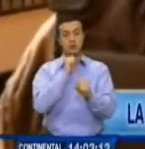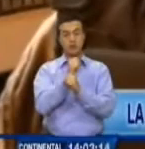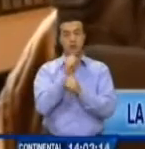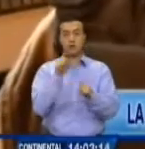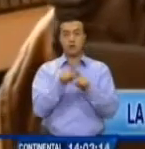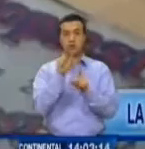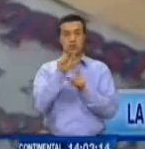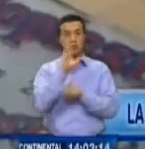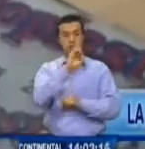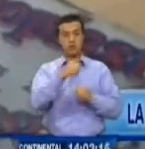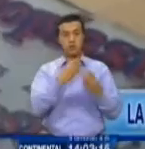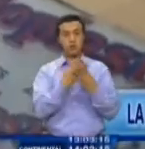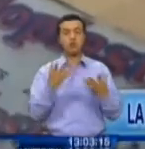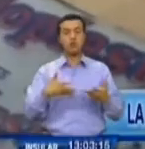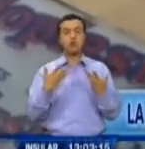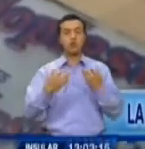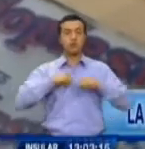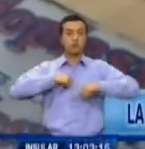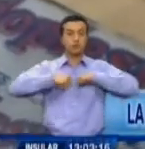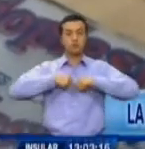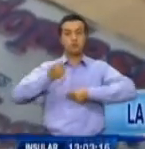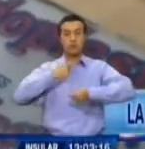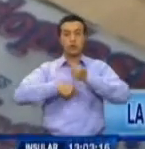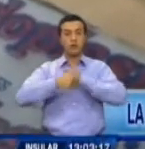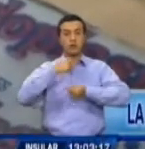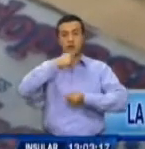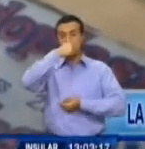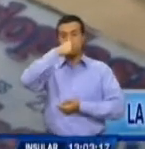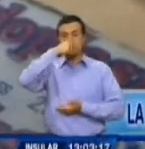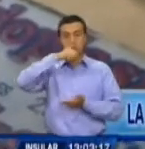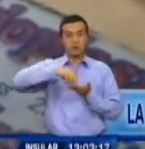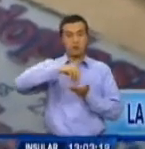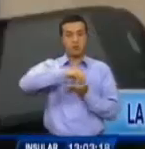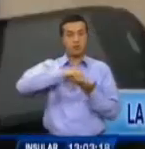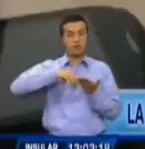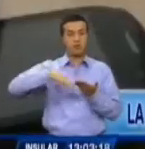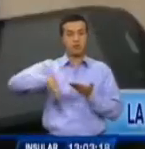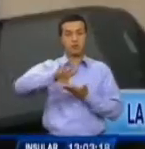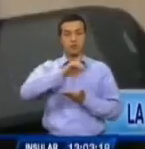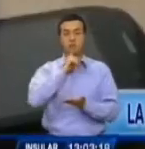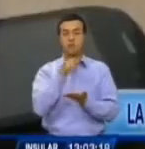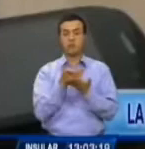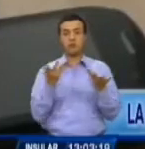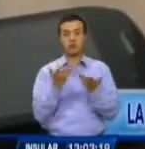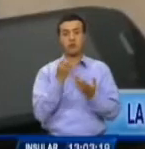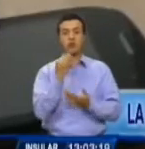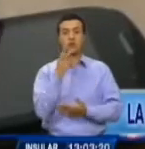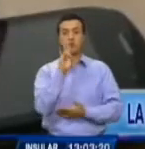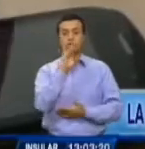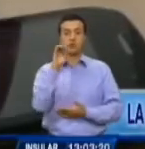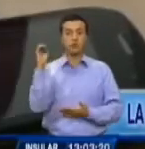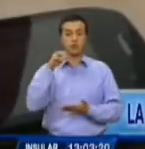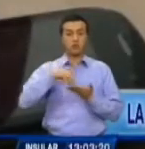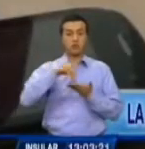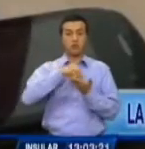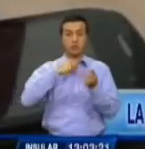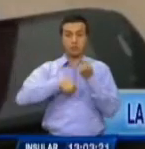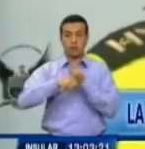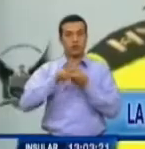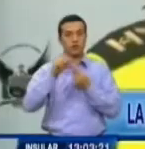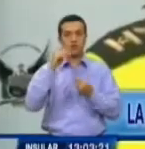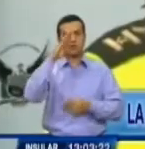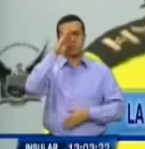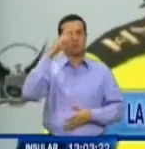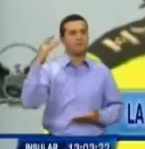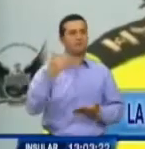a varias personas que se dedicaban al expendio de sustancias de estupefacientes, evitando que 700 dosis lleguen a las calles.